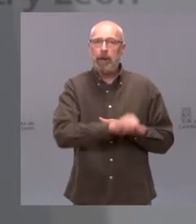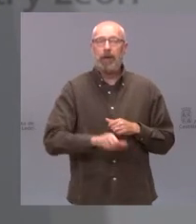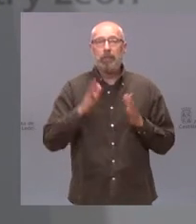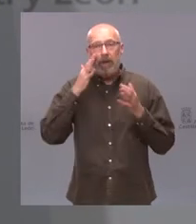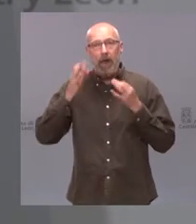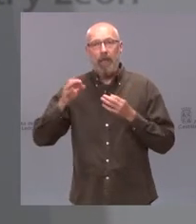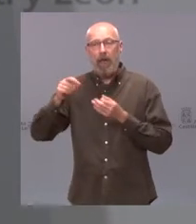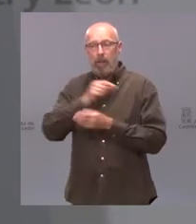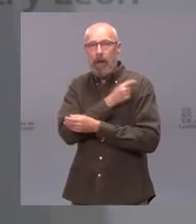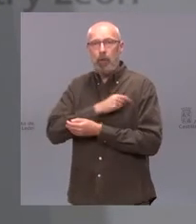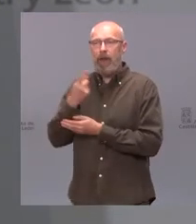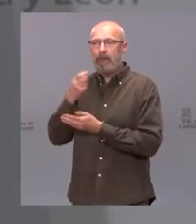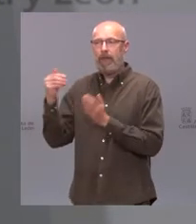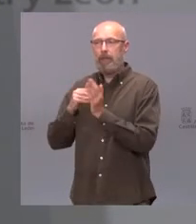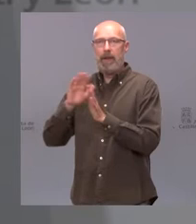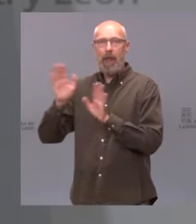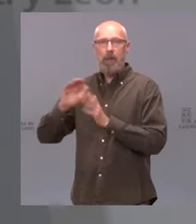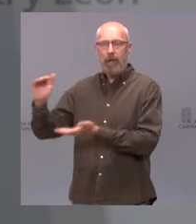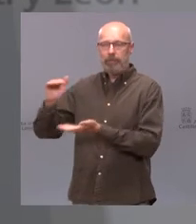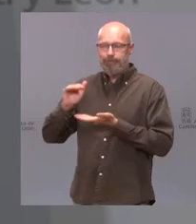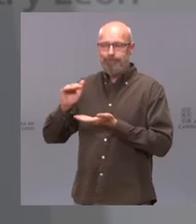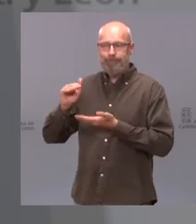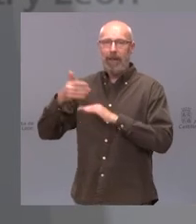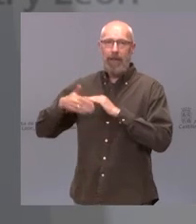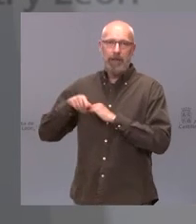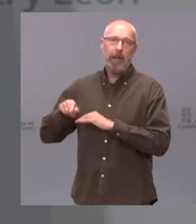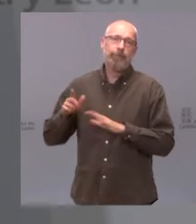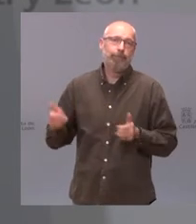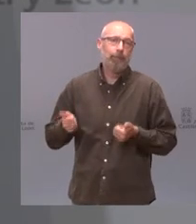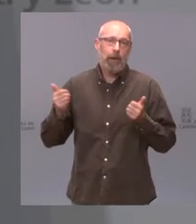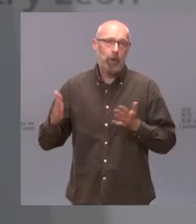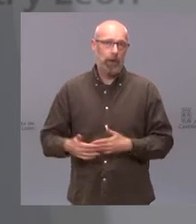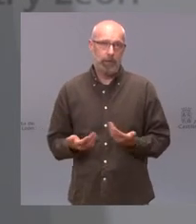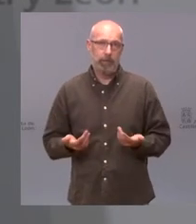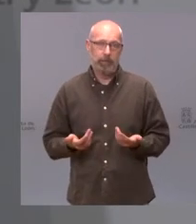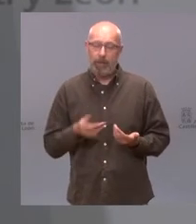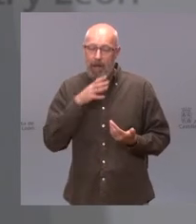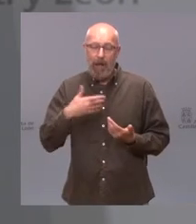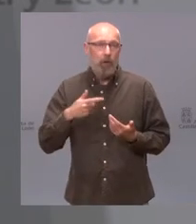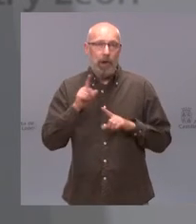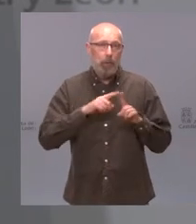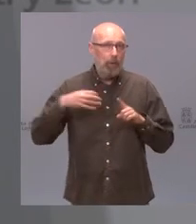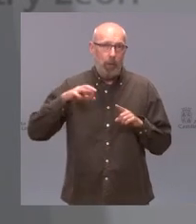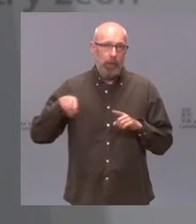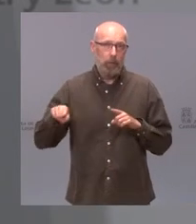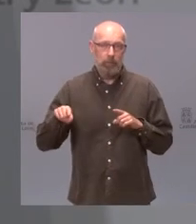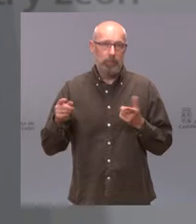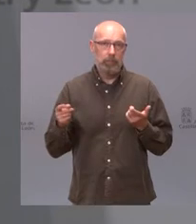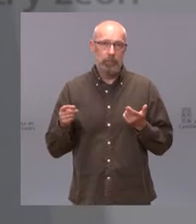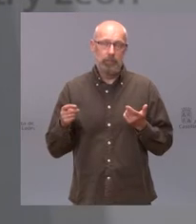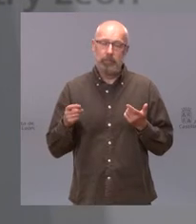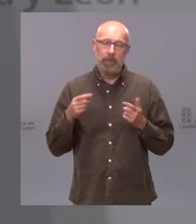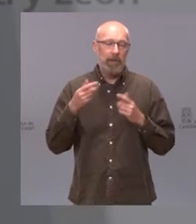vacunas. Esta es nuestra única limitación. Nuestra limitación en este momento es poder vacunar a buen